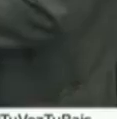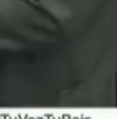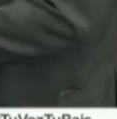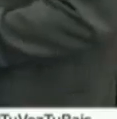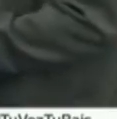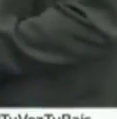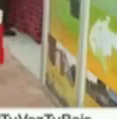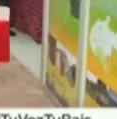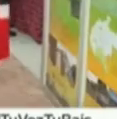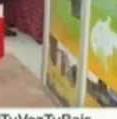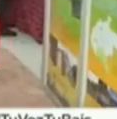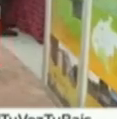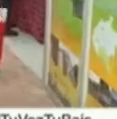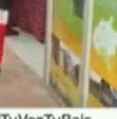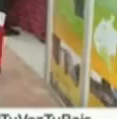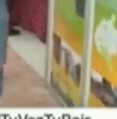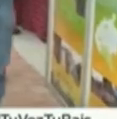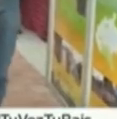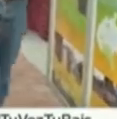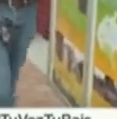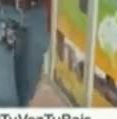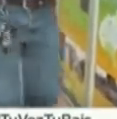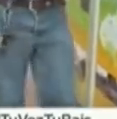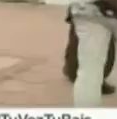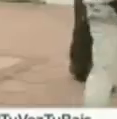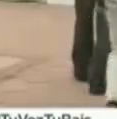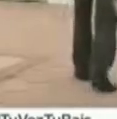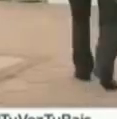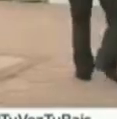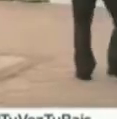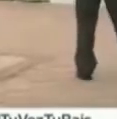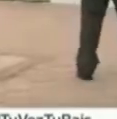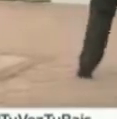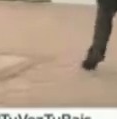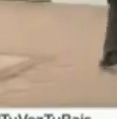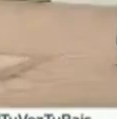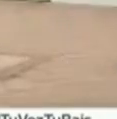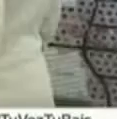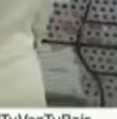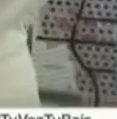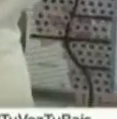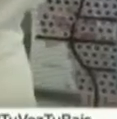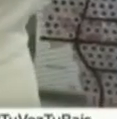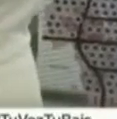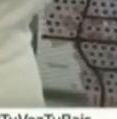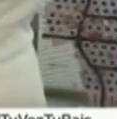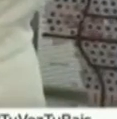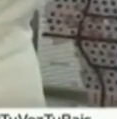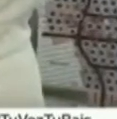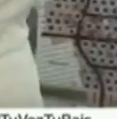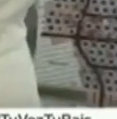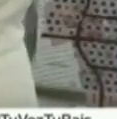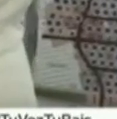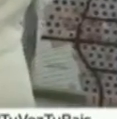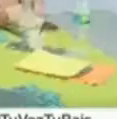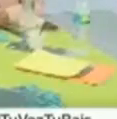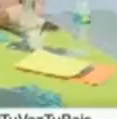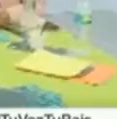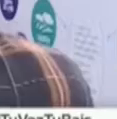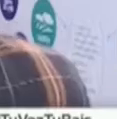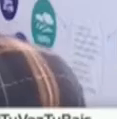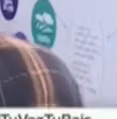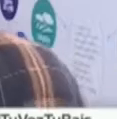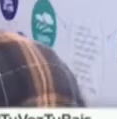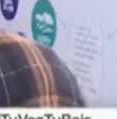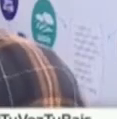China, Arabia Saudita, entre muchos otros, estaban presentes con sus propuestas para la construcción de ciudades más incluyentes, más humanas.